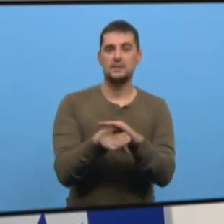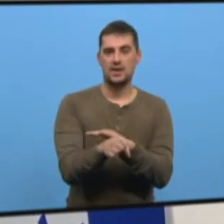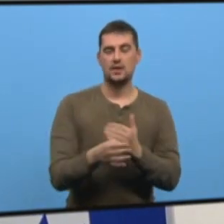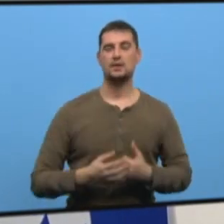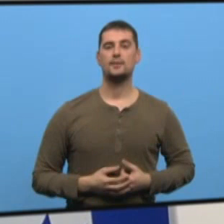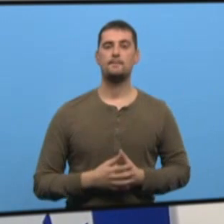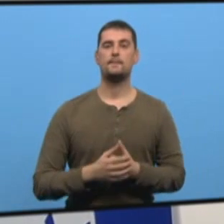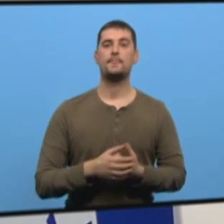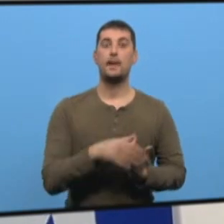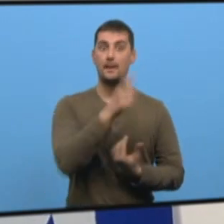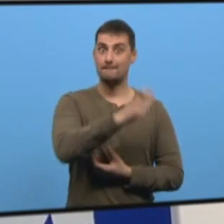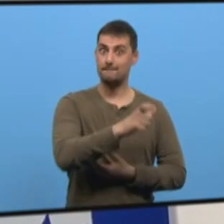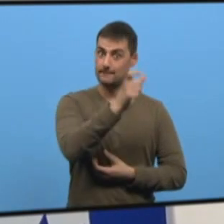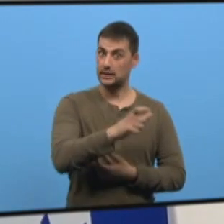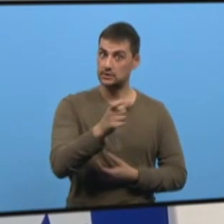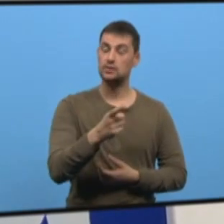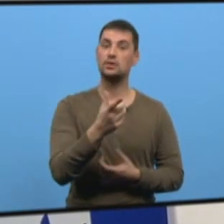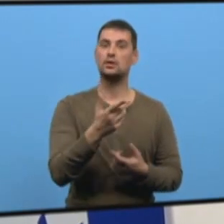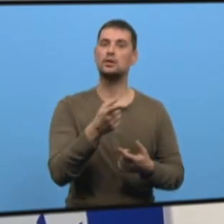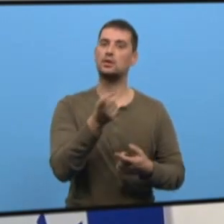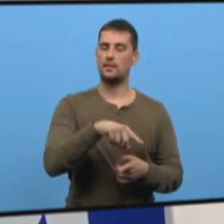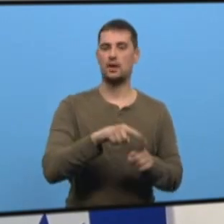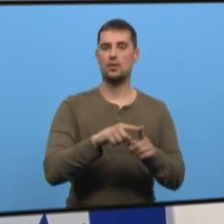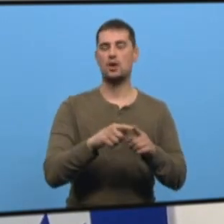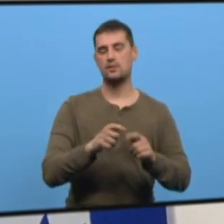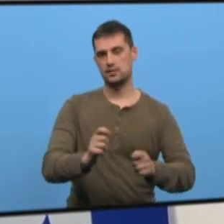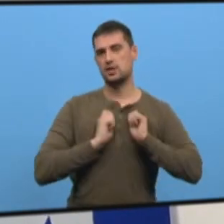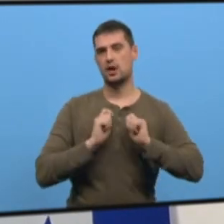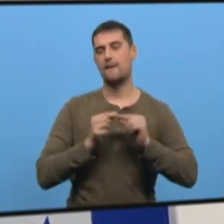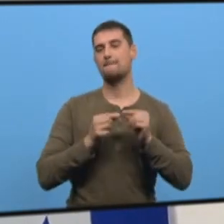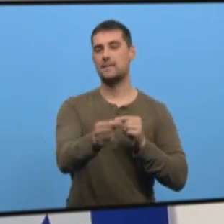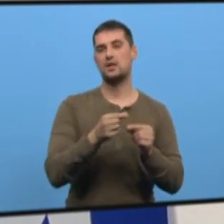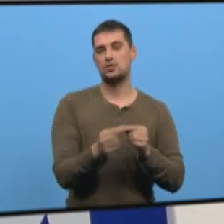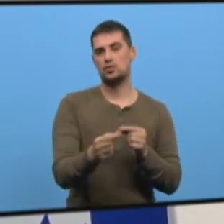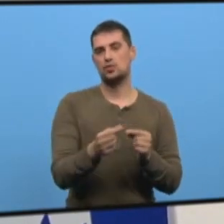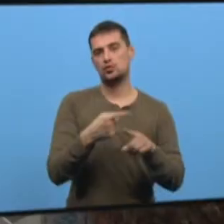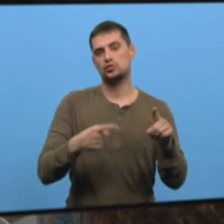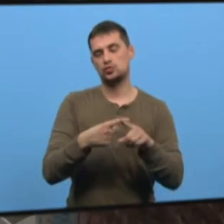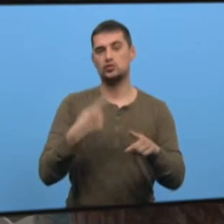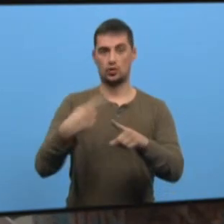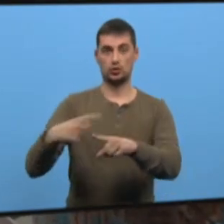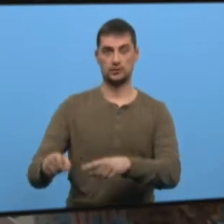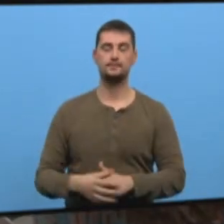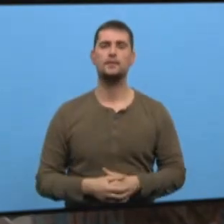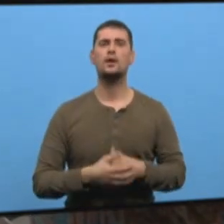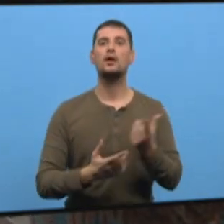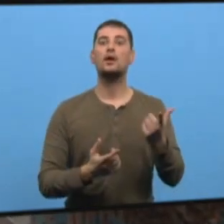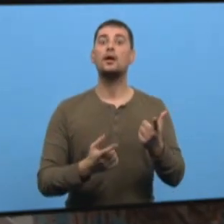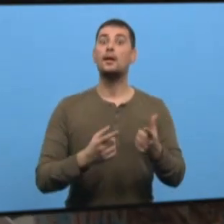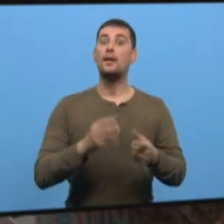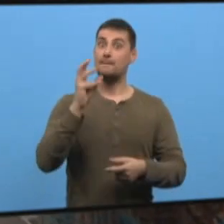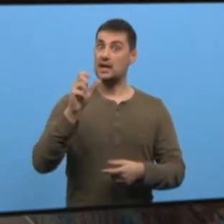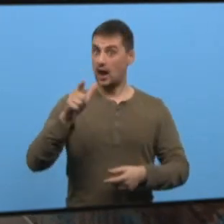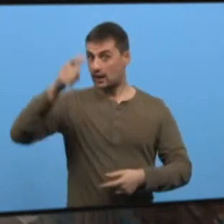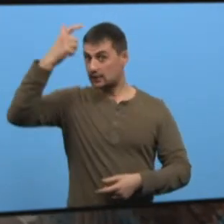claro personas que están pu medos parte claro Pilar apase a todos os